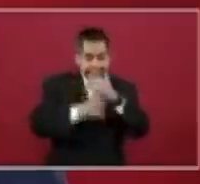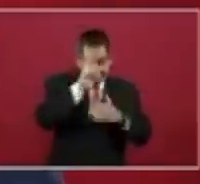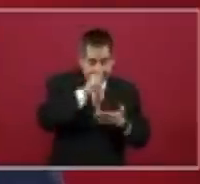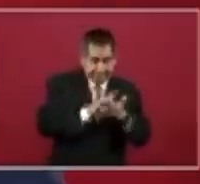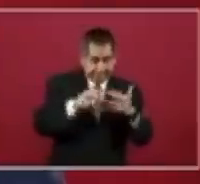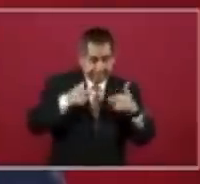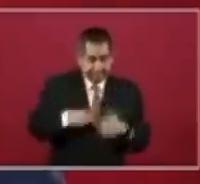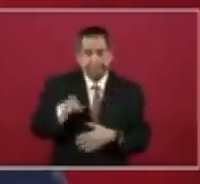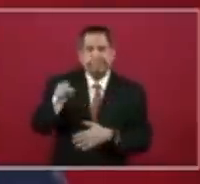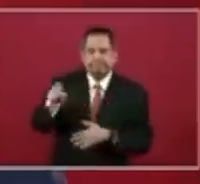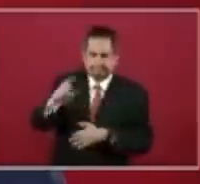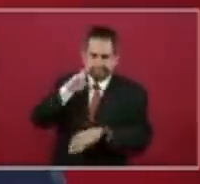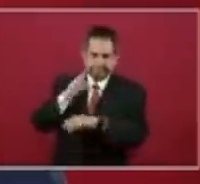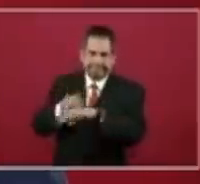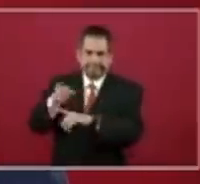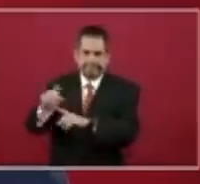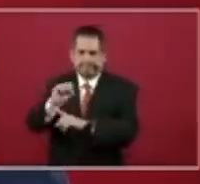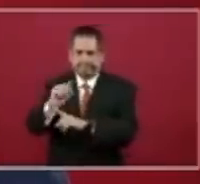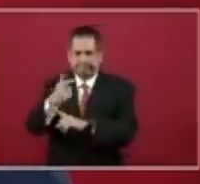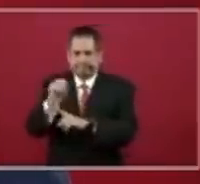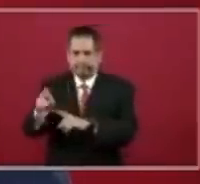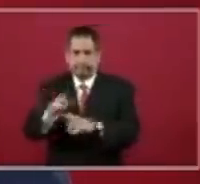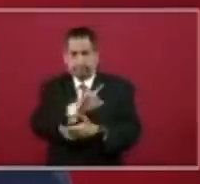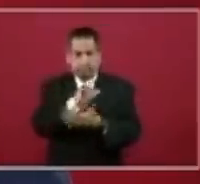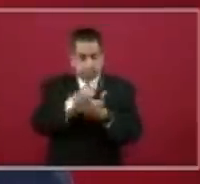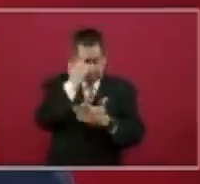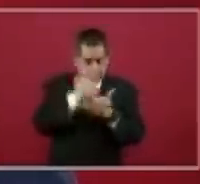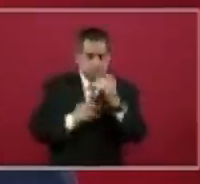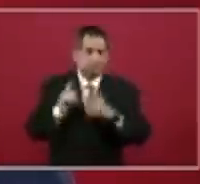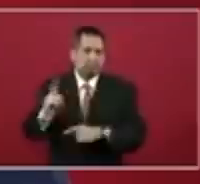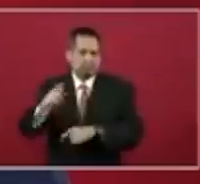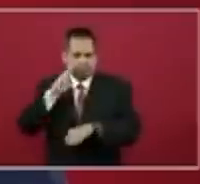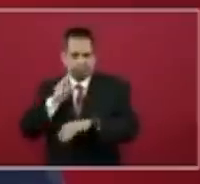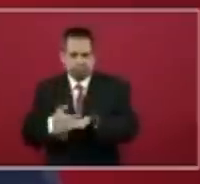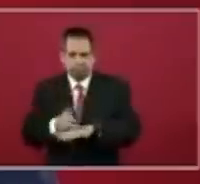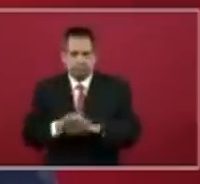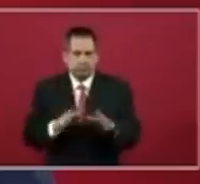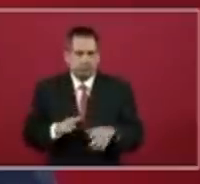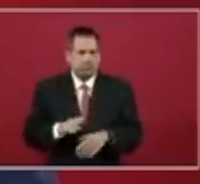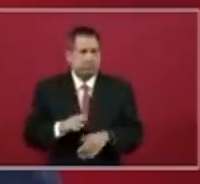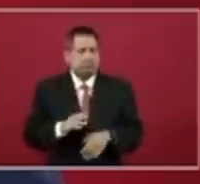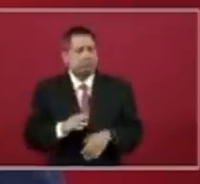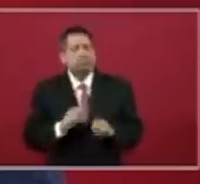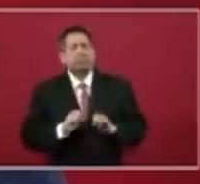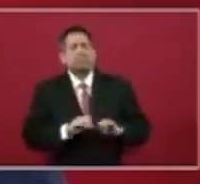¿sí?, y a delitos que se cometan. No hay impunidad.